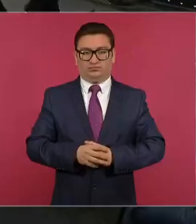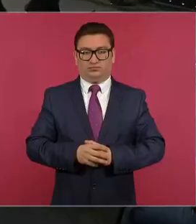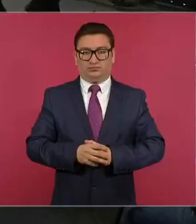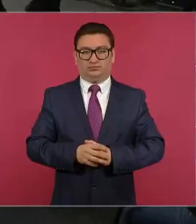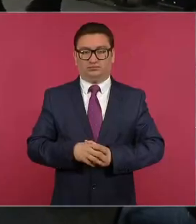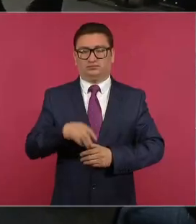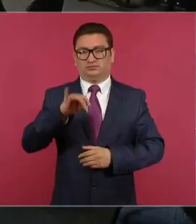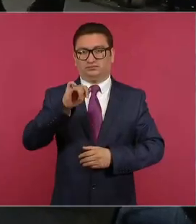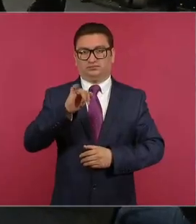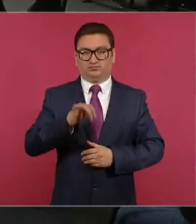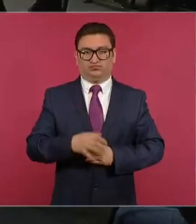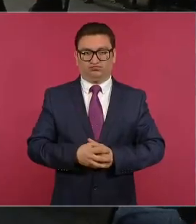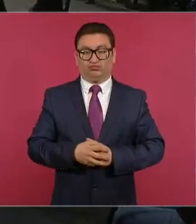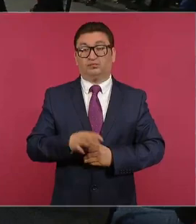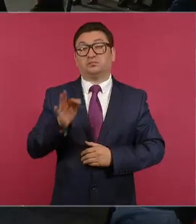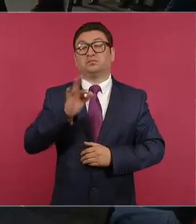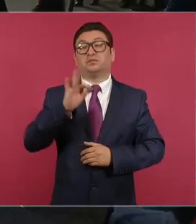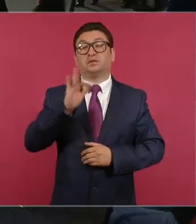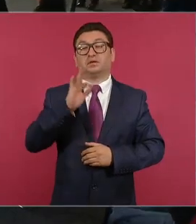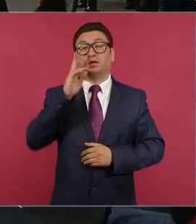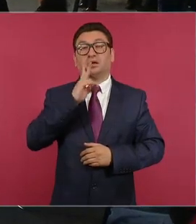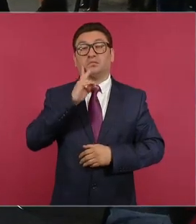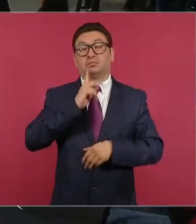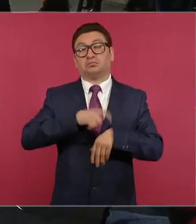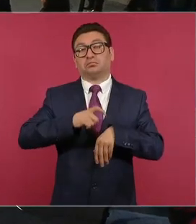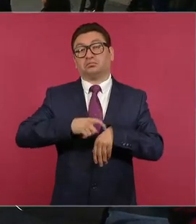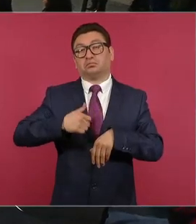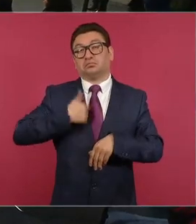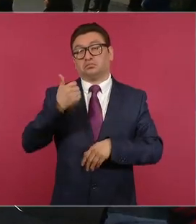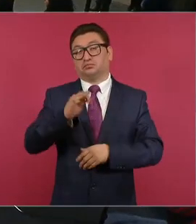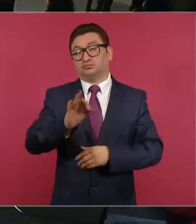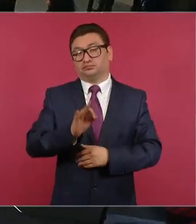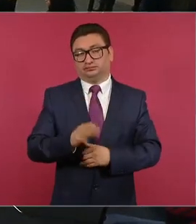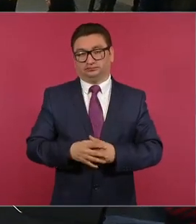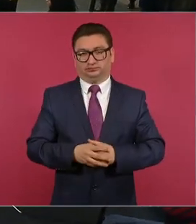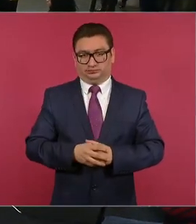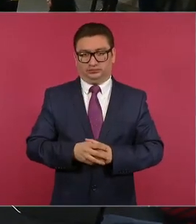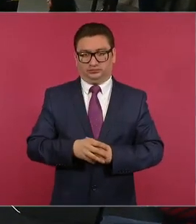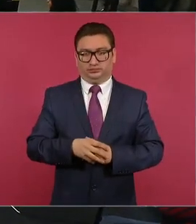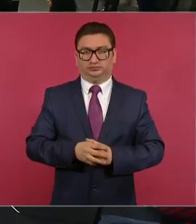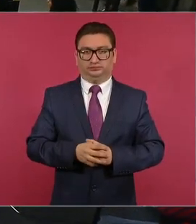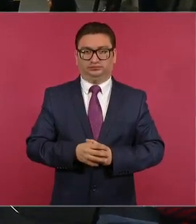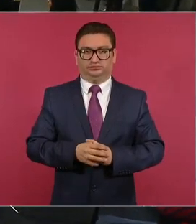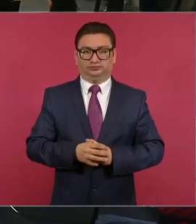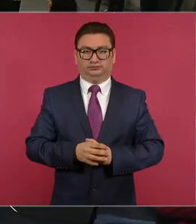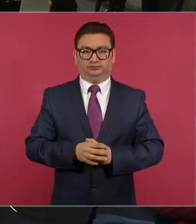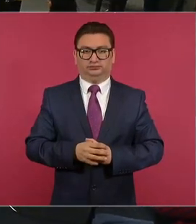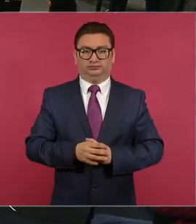Sí, pues a lo mejor me da tiempo antes de irme, de enviarla.